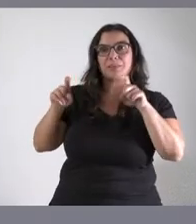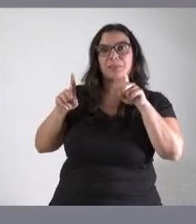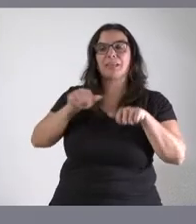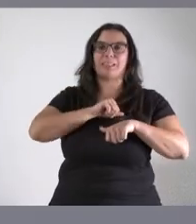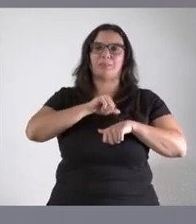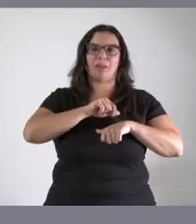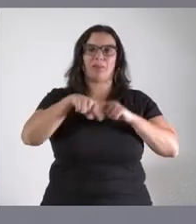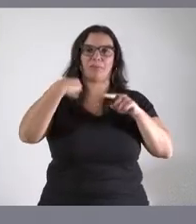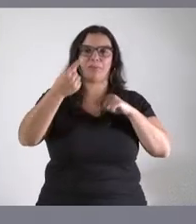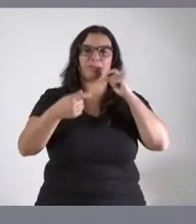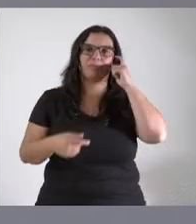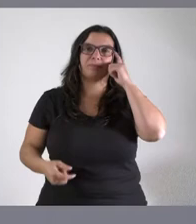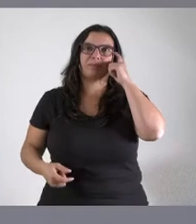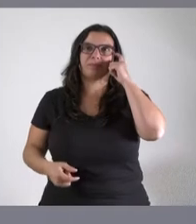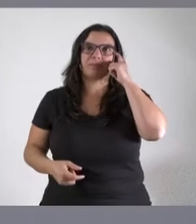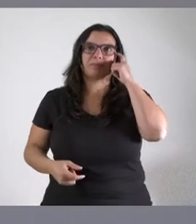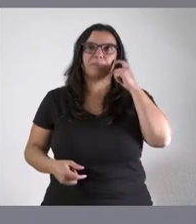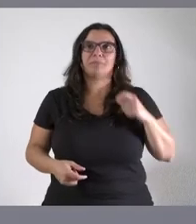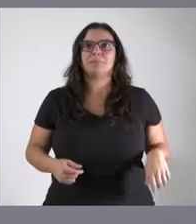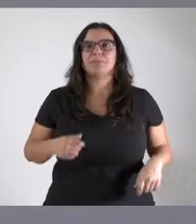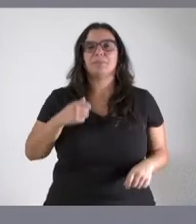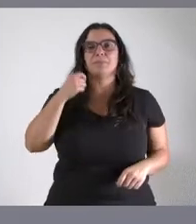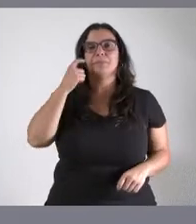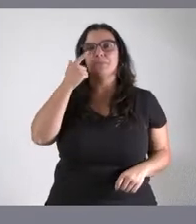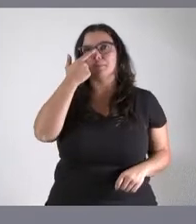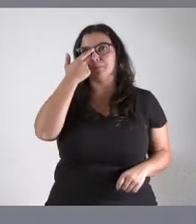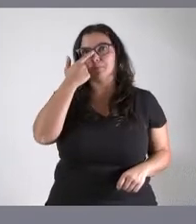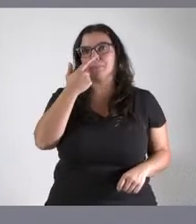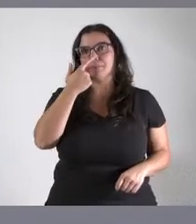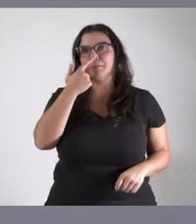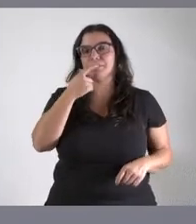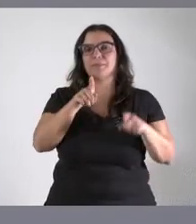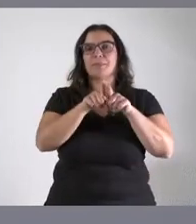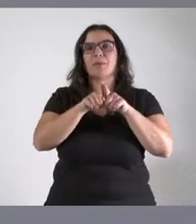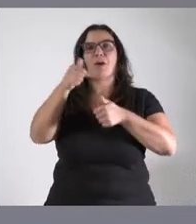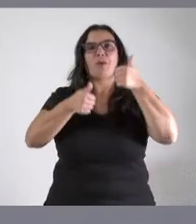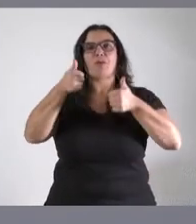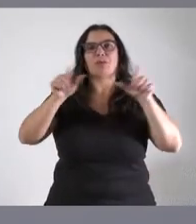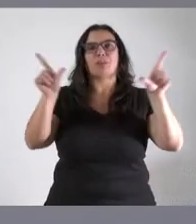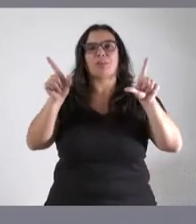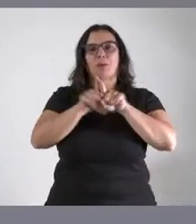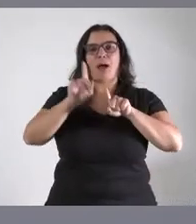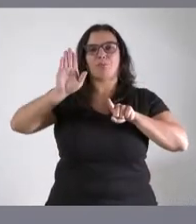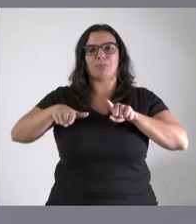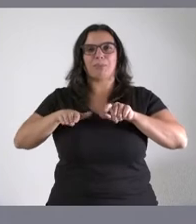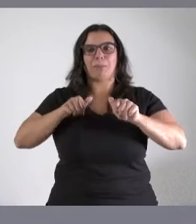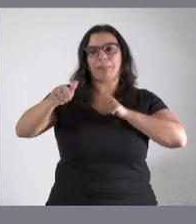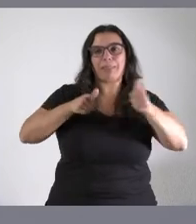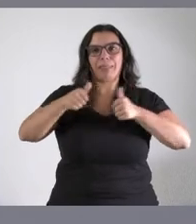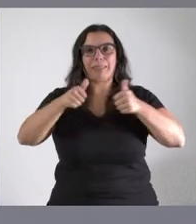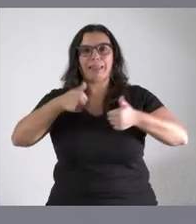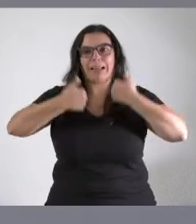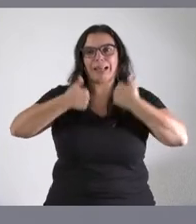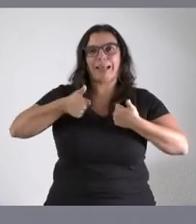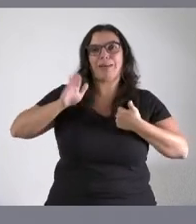porque es para que estés adelantado aquí hay un uso de televisión que es el primero que toca el botón y